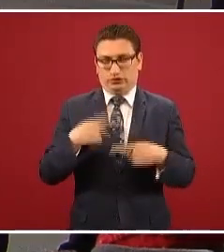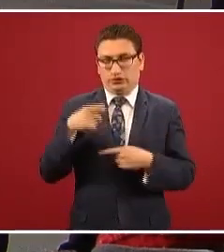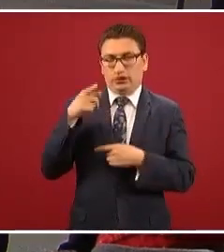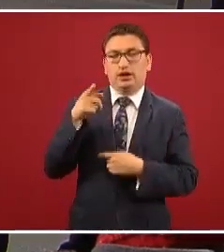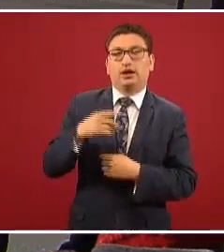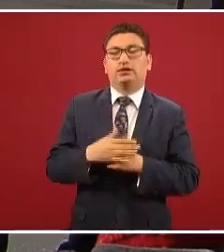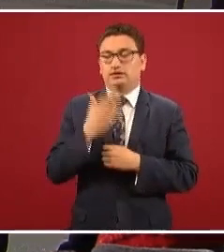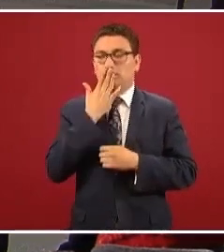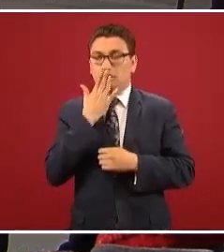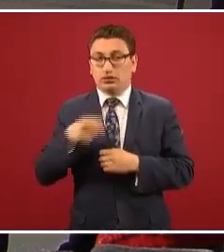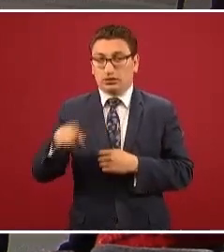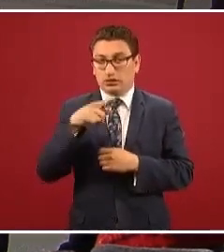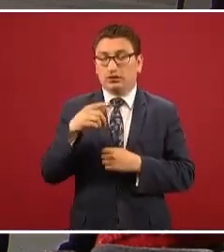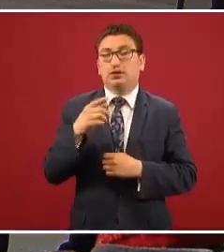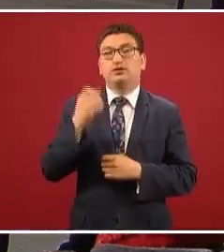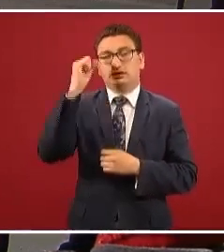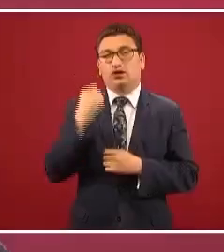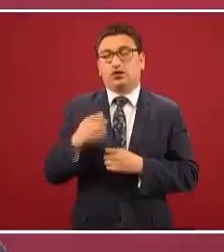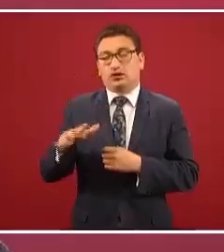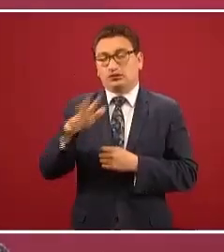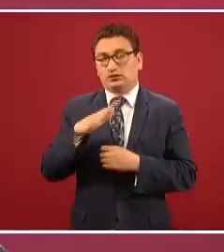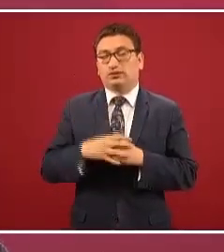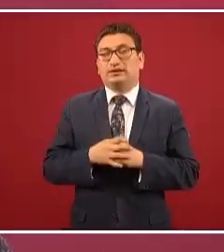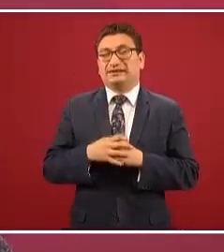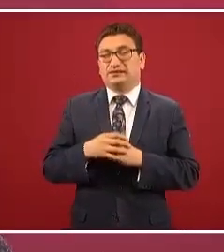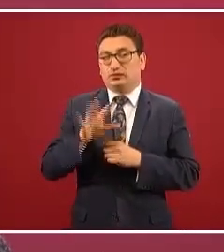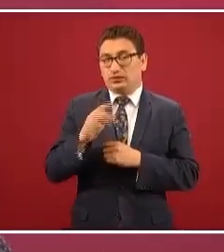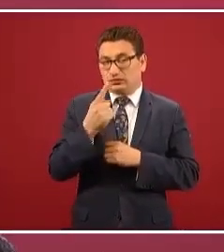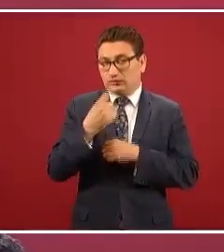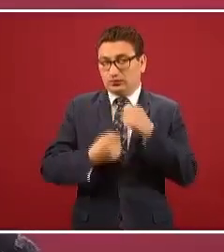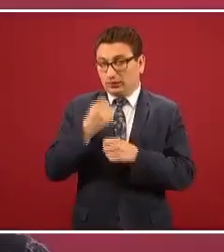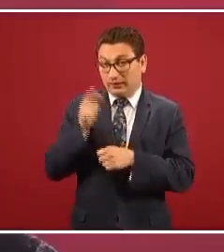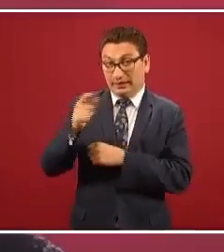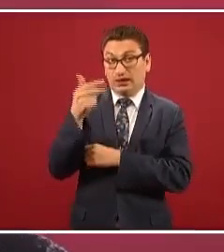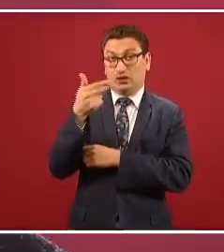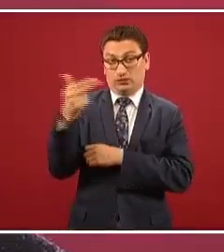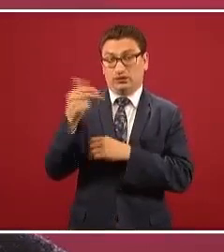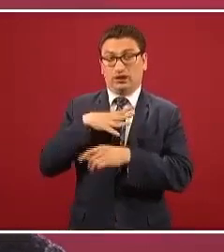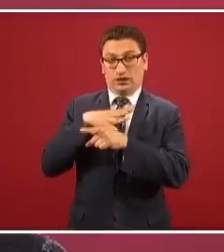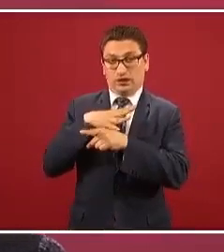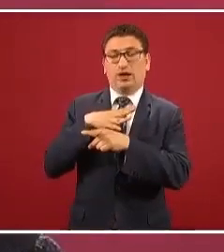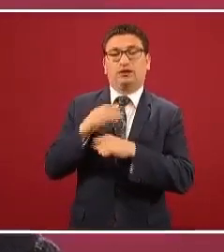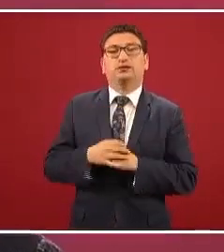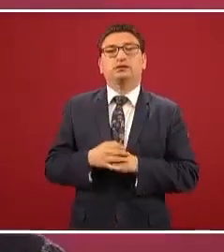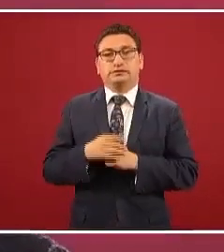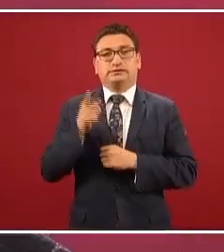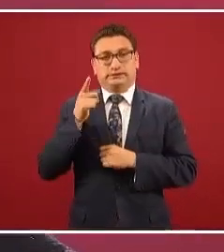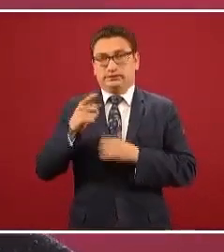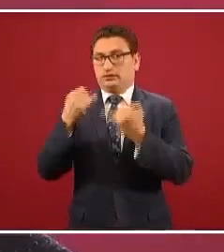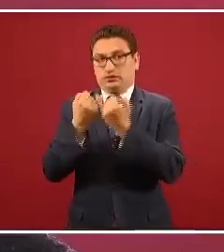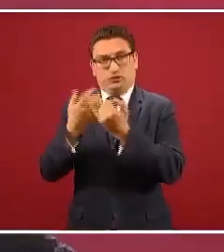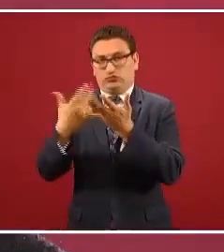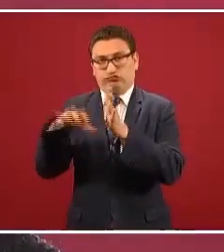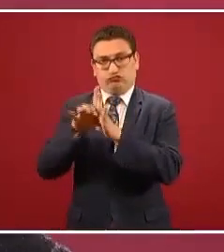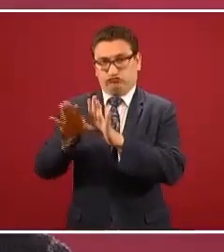Sinaloa. Es un individuo de 41 años que se encuentra actualmente en un hotel y está también en aislamiento en